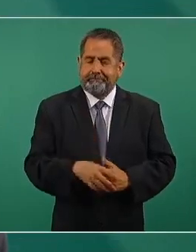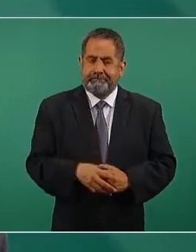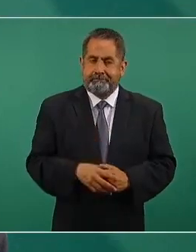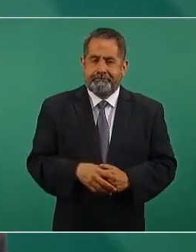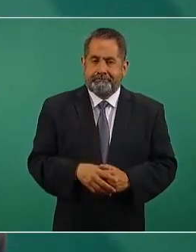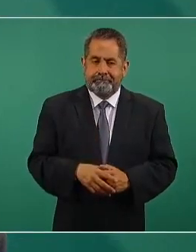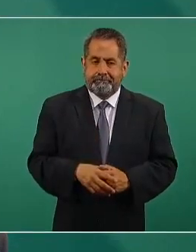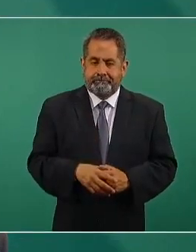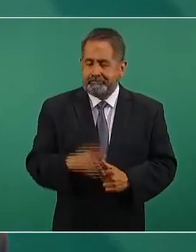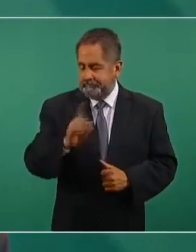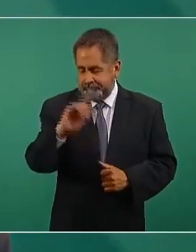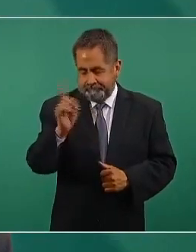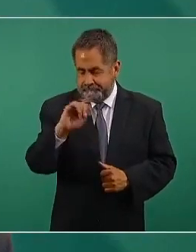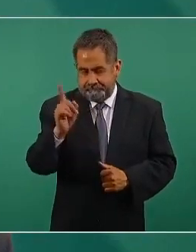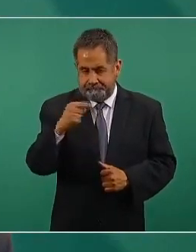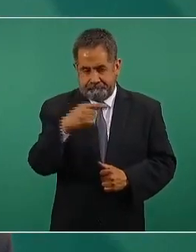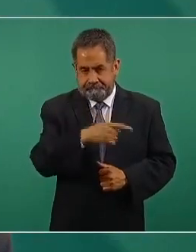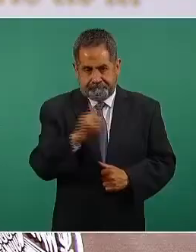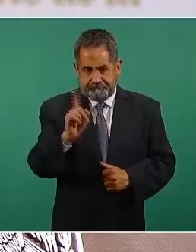No,